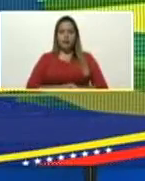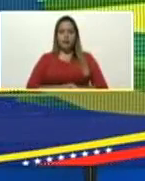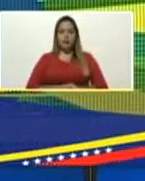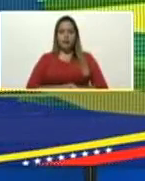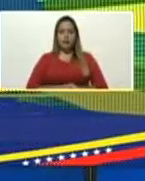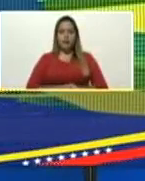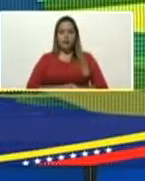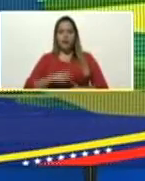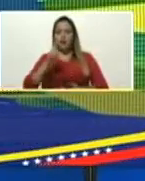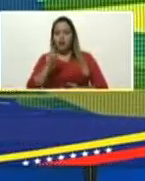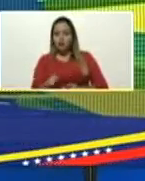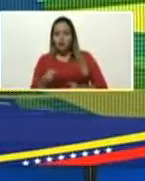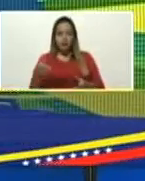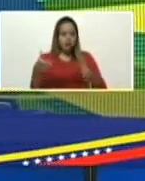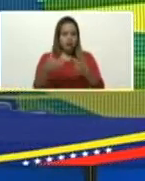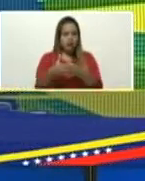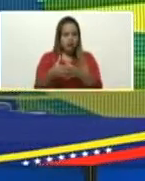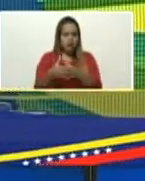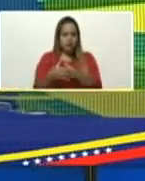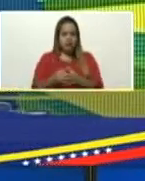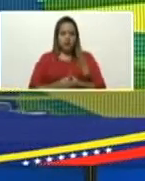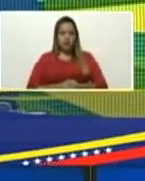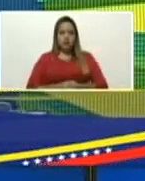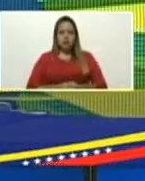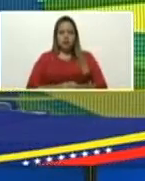Tenemos delegaciones de